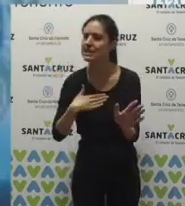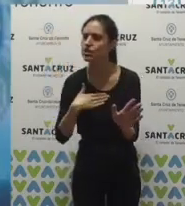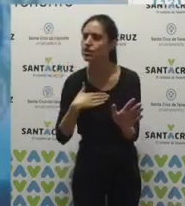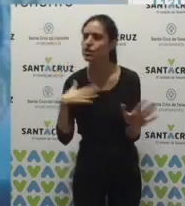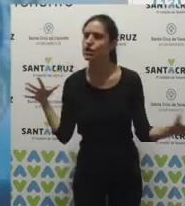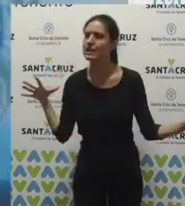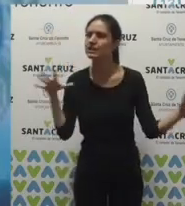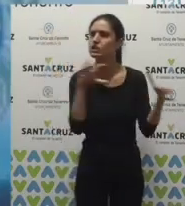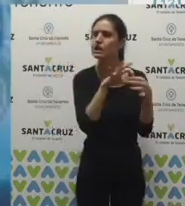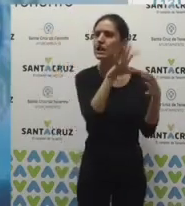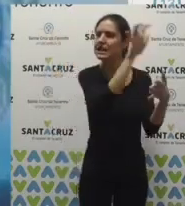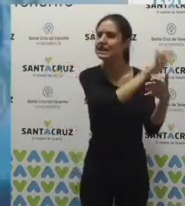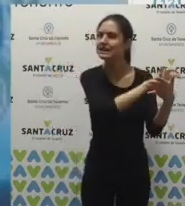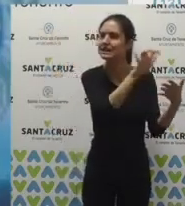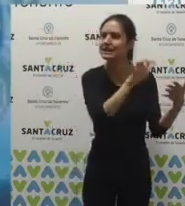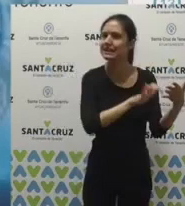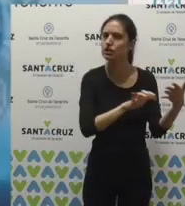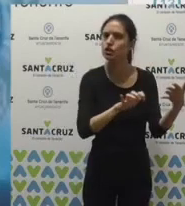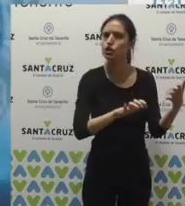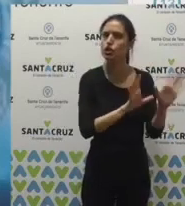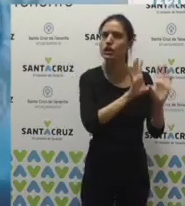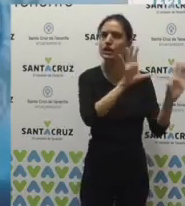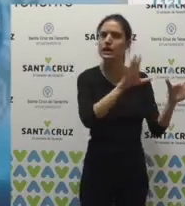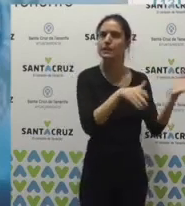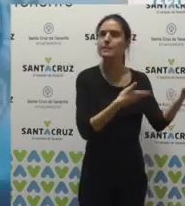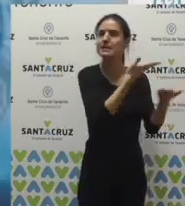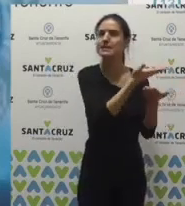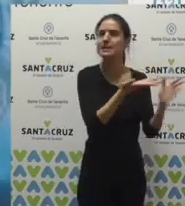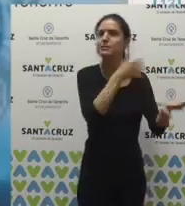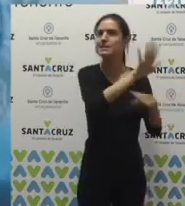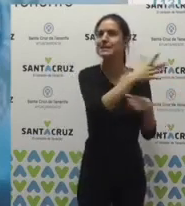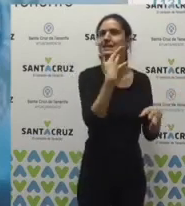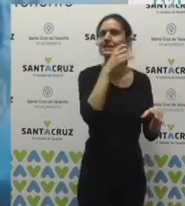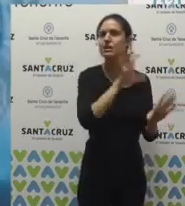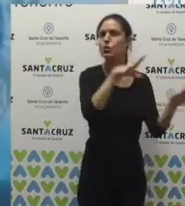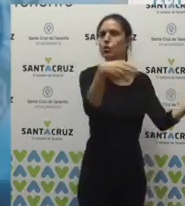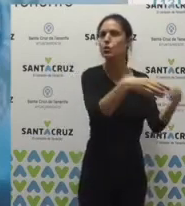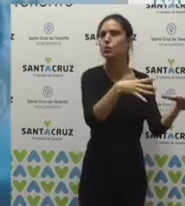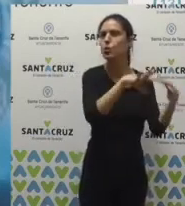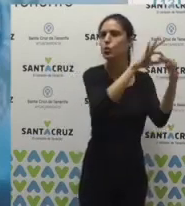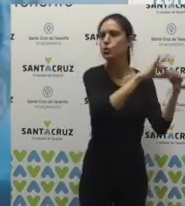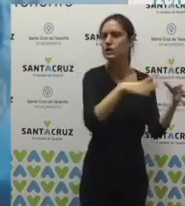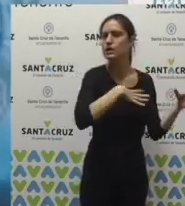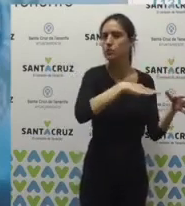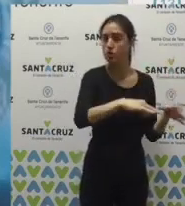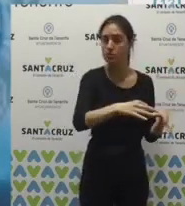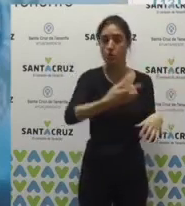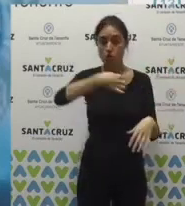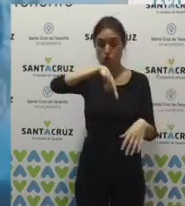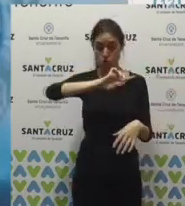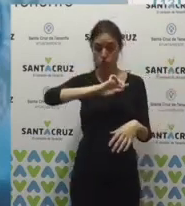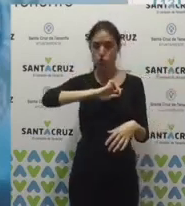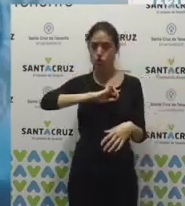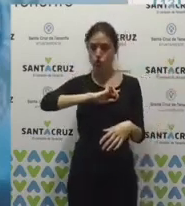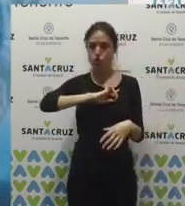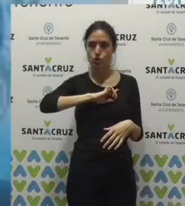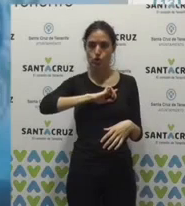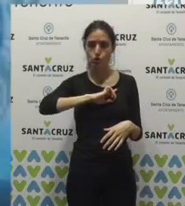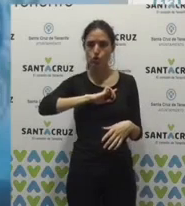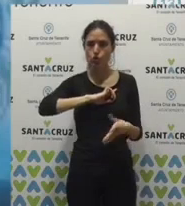de acorde a la propuesta de unidades podemos un instituido somos coincidentes a la hora de determinar